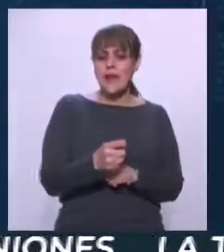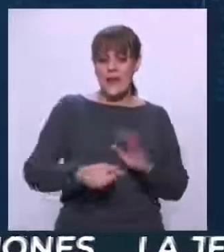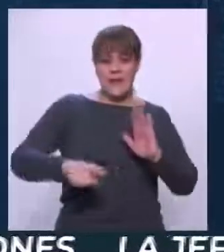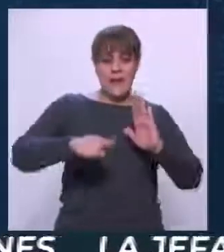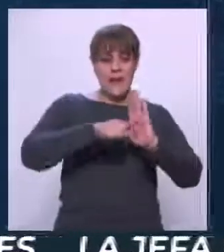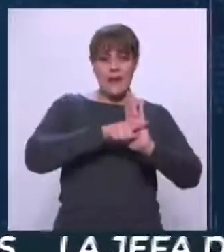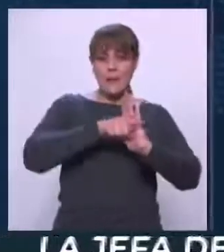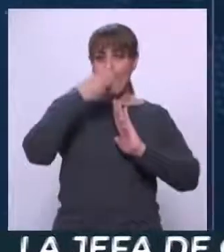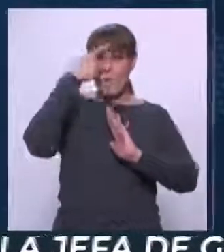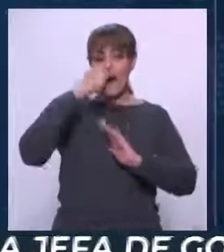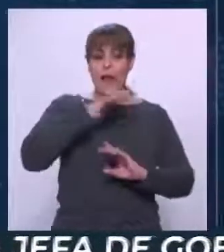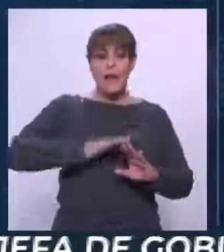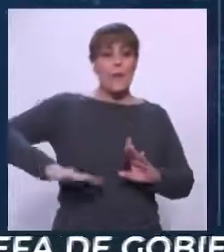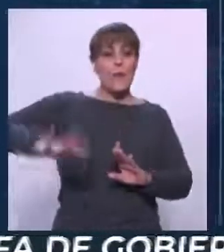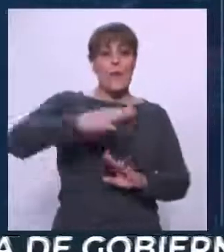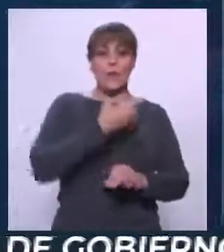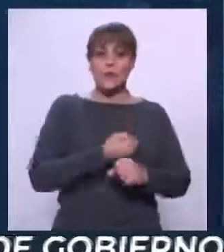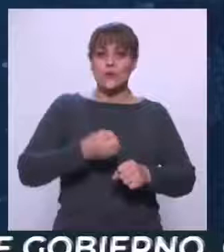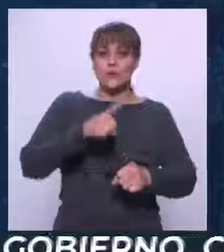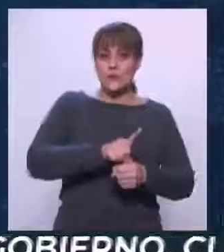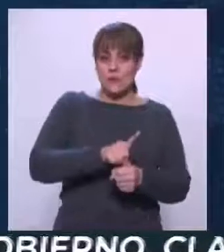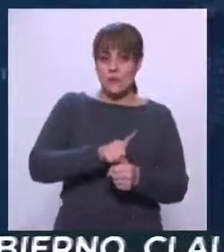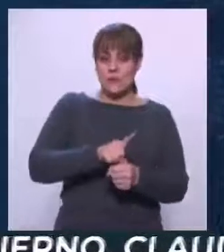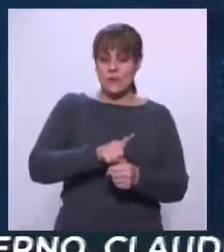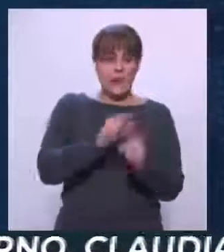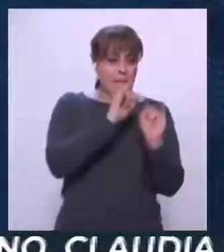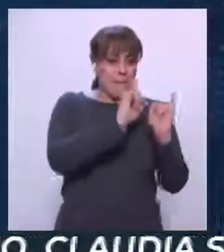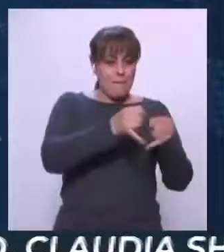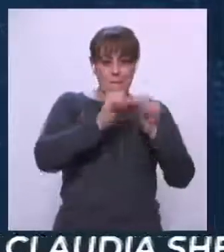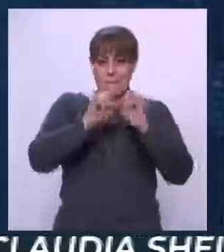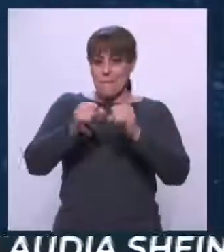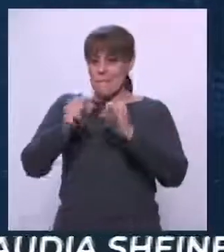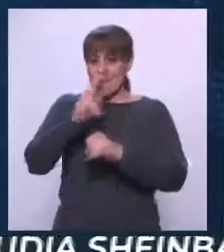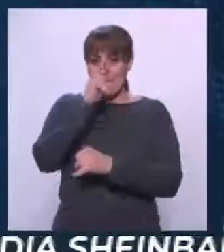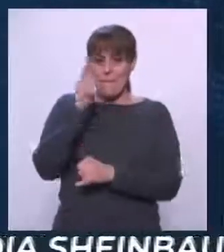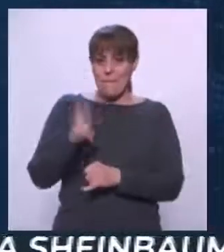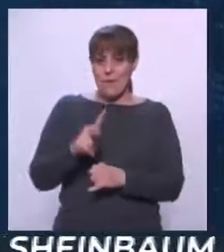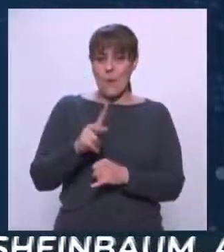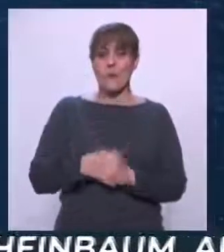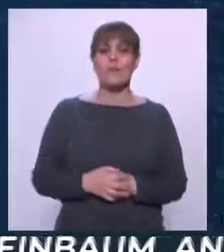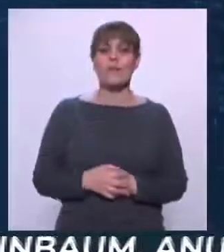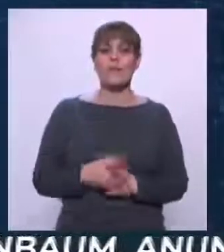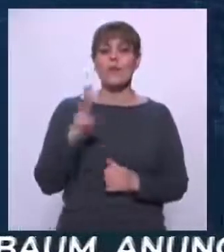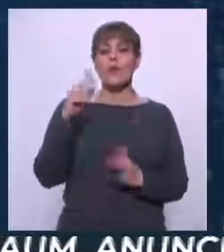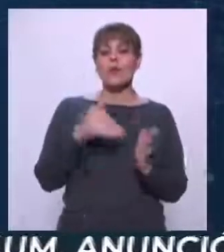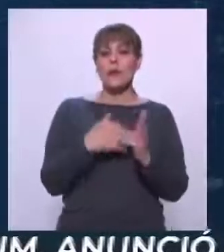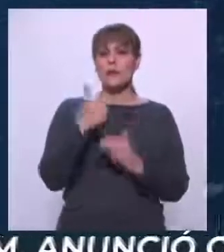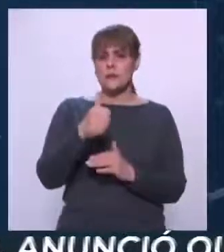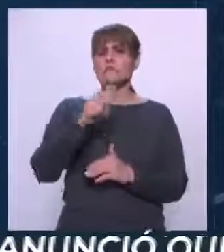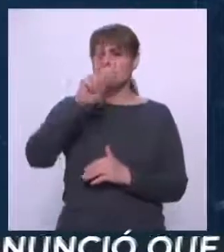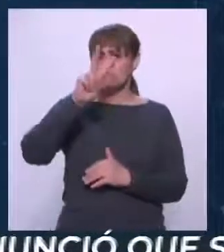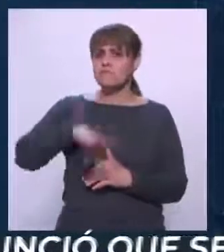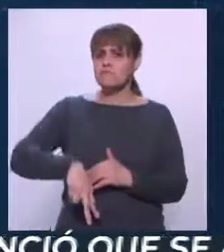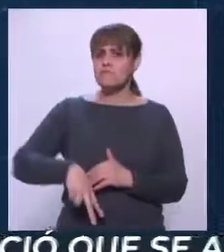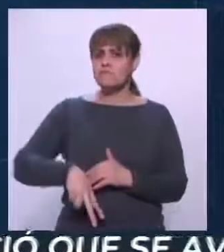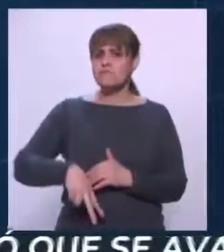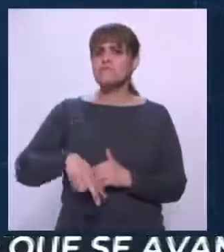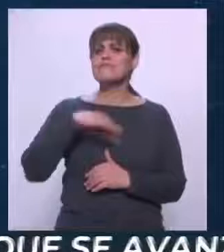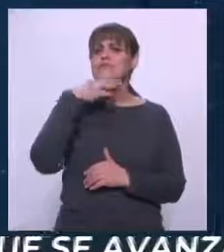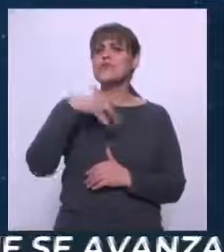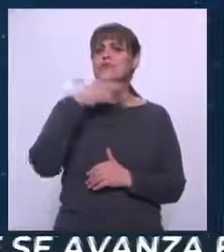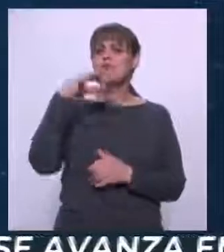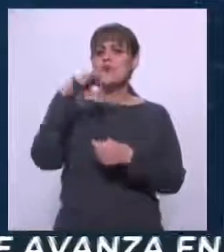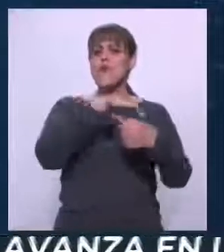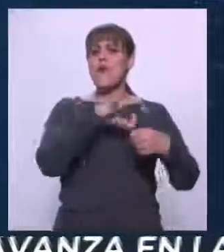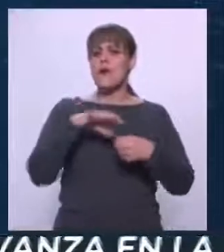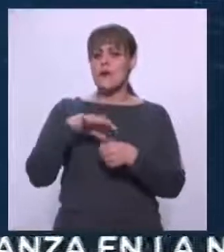las sociedades, de las personas directamente. En el 2006 hubo un fraude electoral. El fraude electoral no